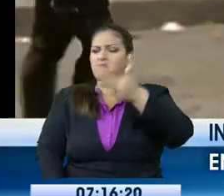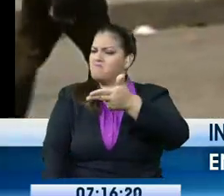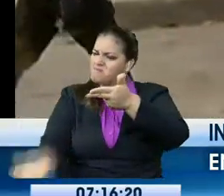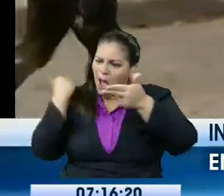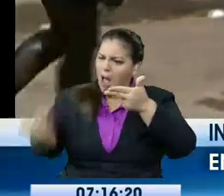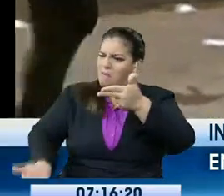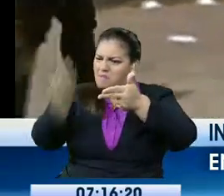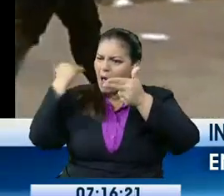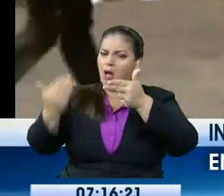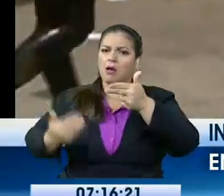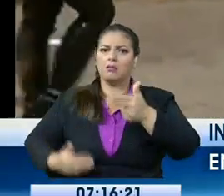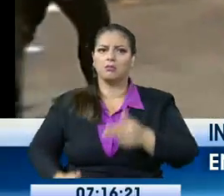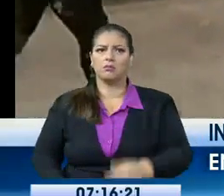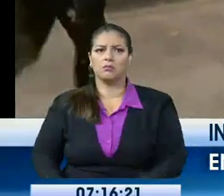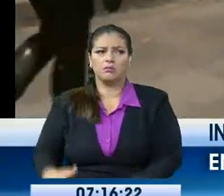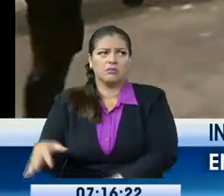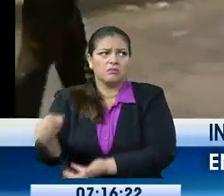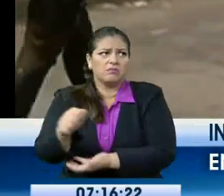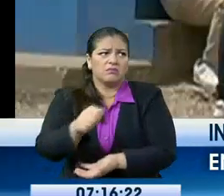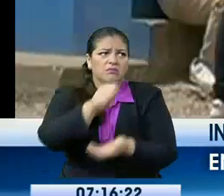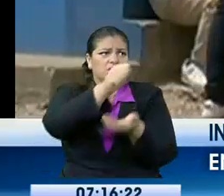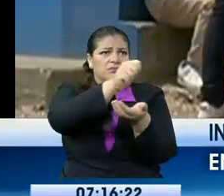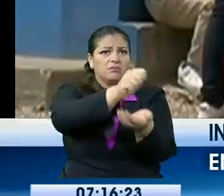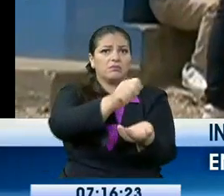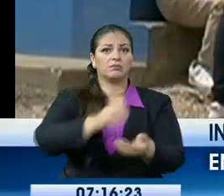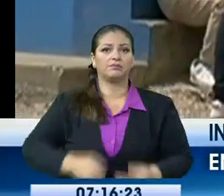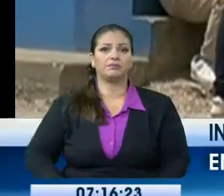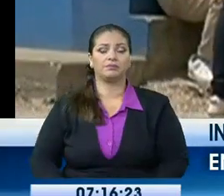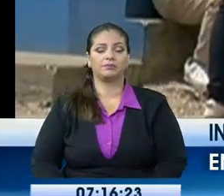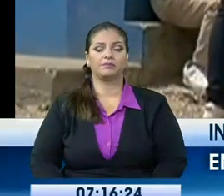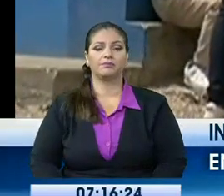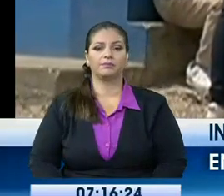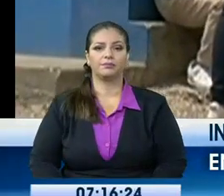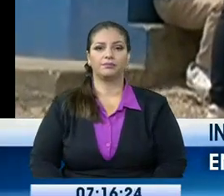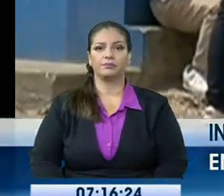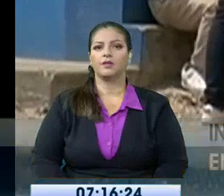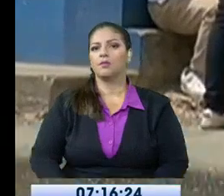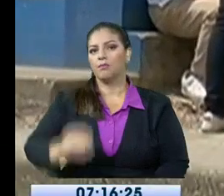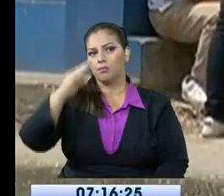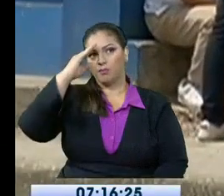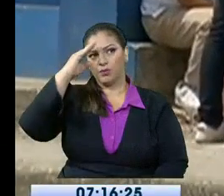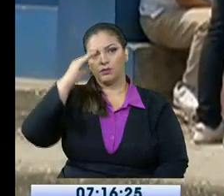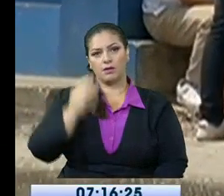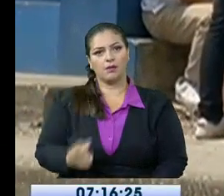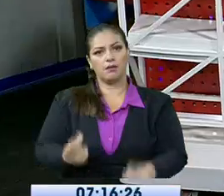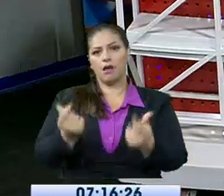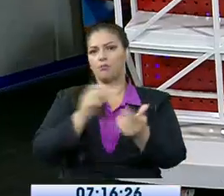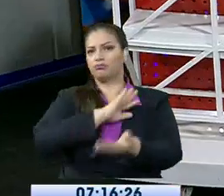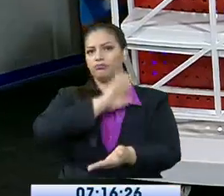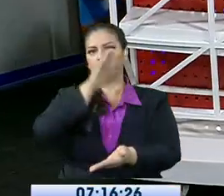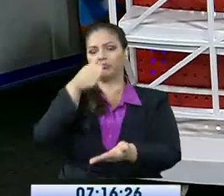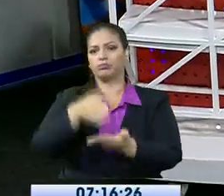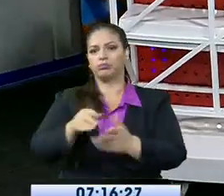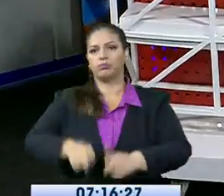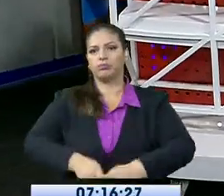policía, pocos segundos de lo sucedido, llegó para iniciar investigaciones. Informó Julio César Sábado.